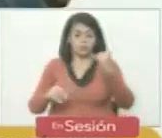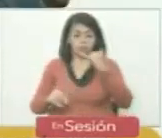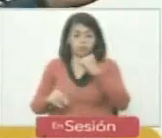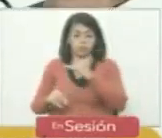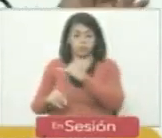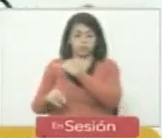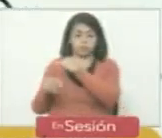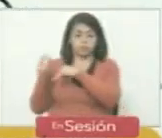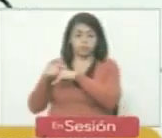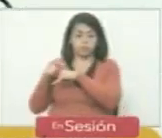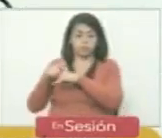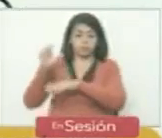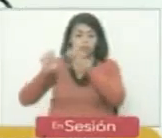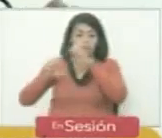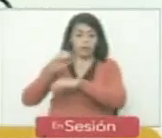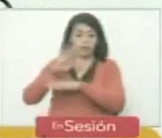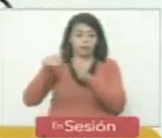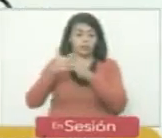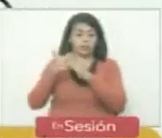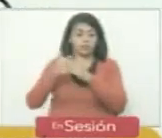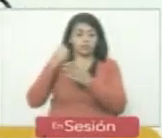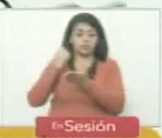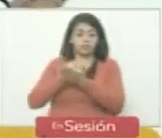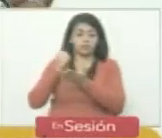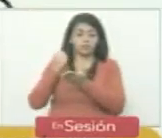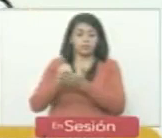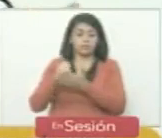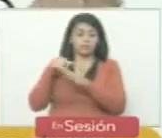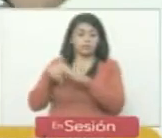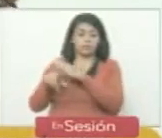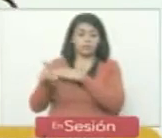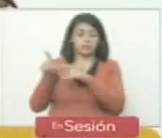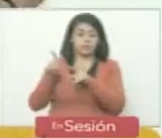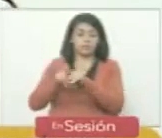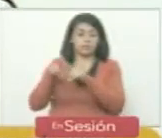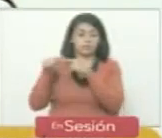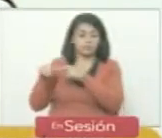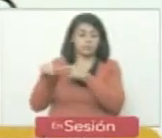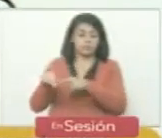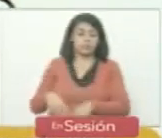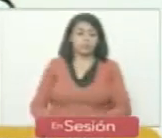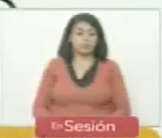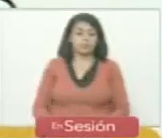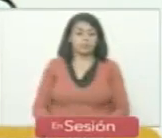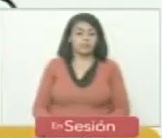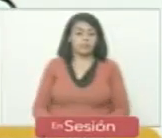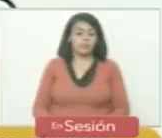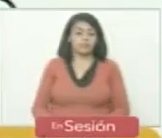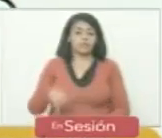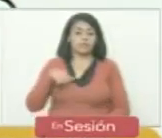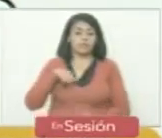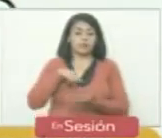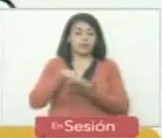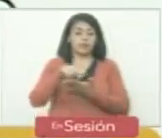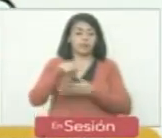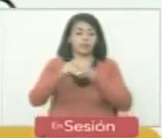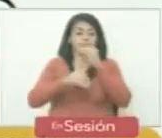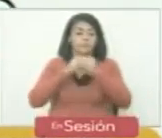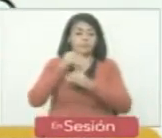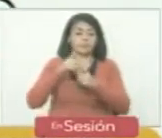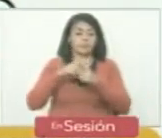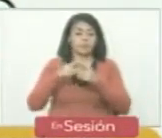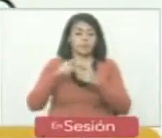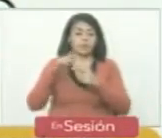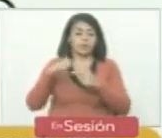tripulación, chequean su pasaporte, ingresan nuevamente al avión